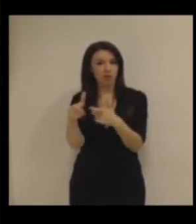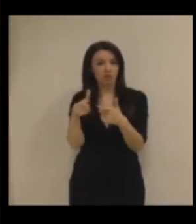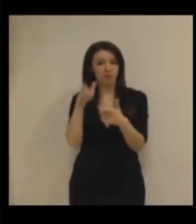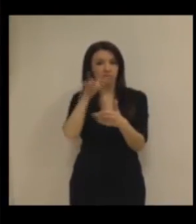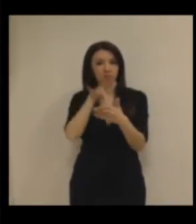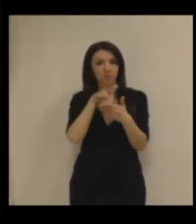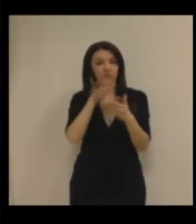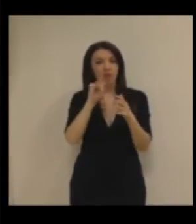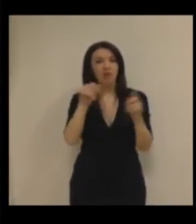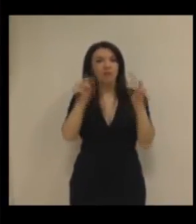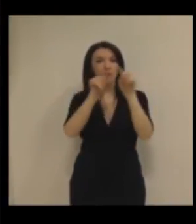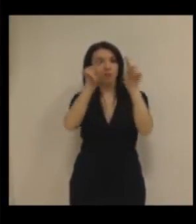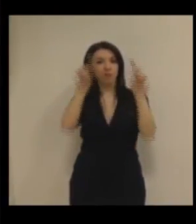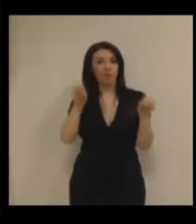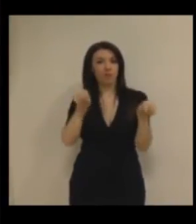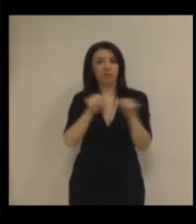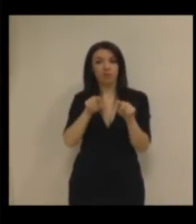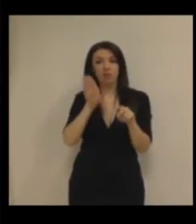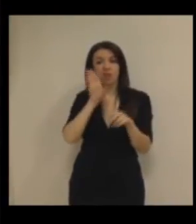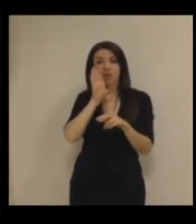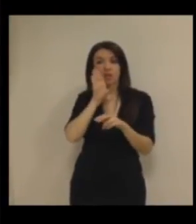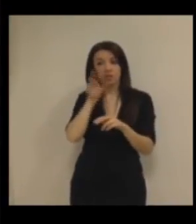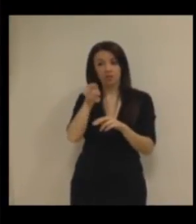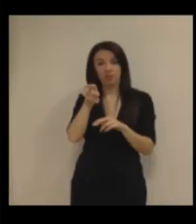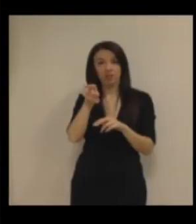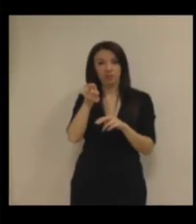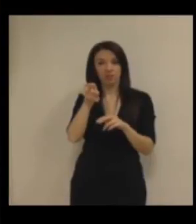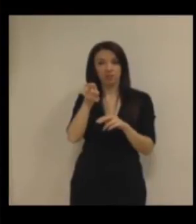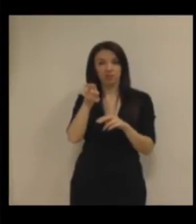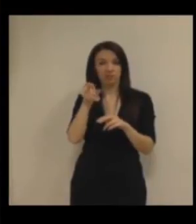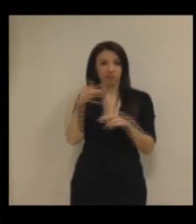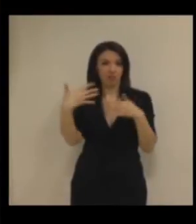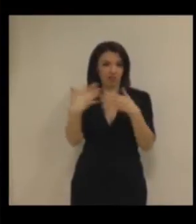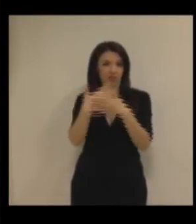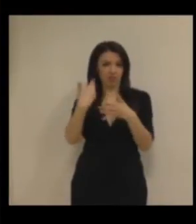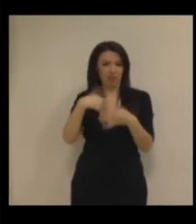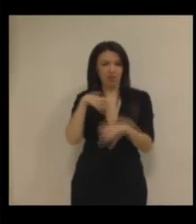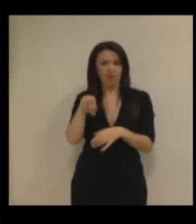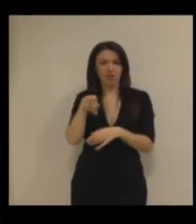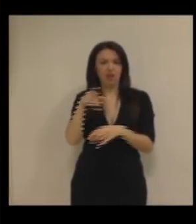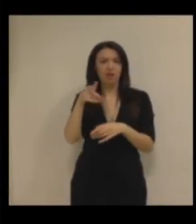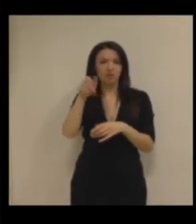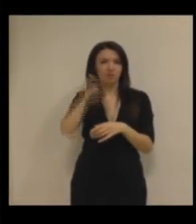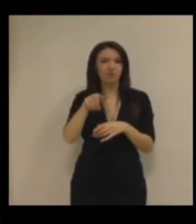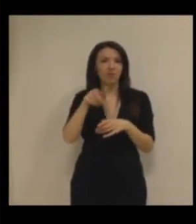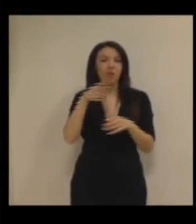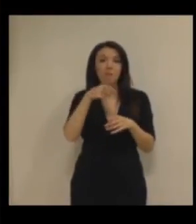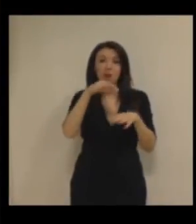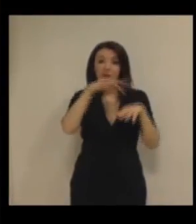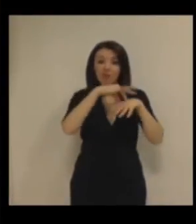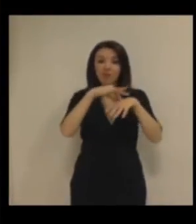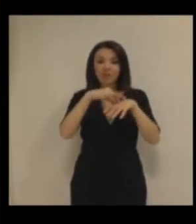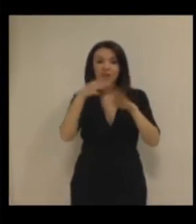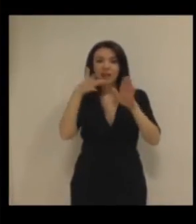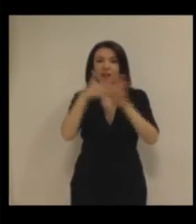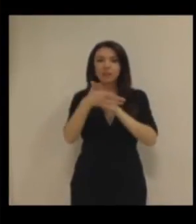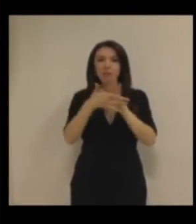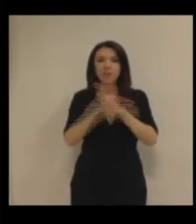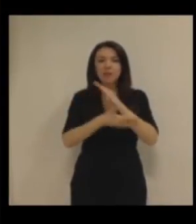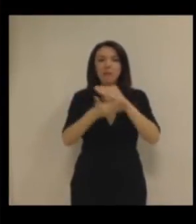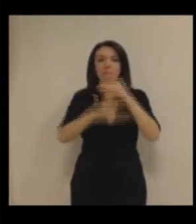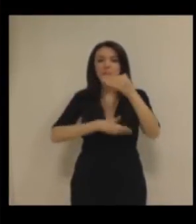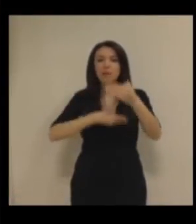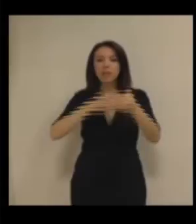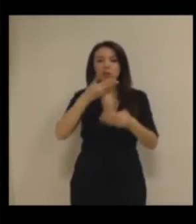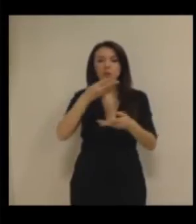llegas a una ficha que te, que como decía Gustavo, explicaba, te explica paso a paso cómo debes de